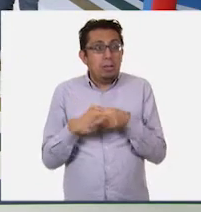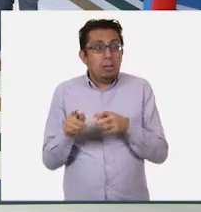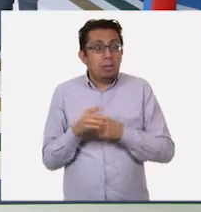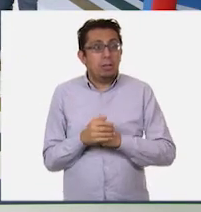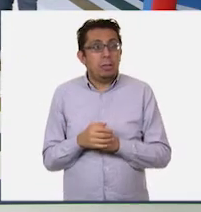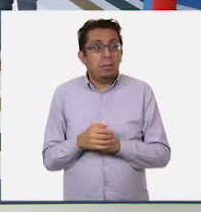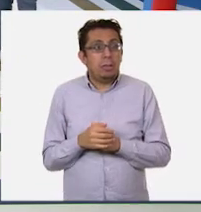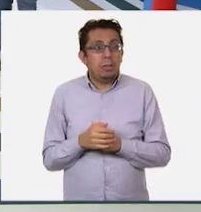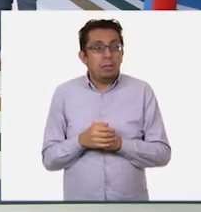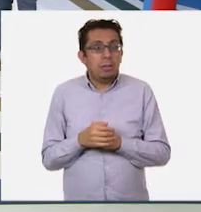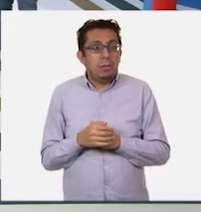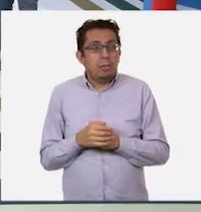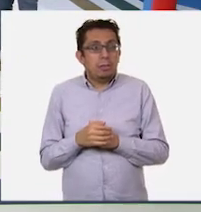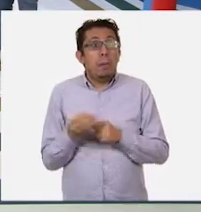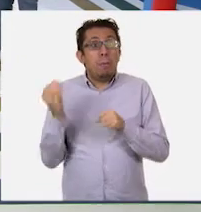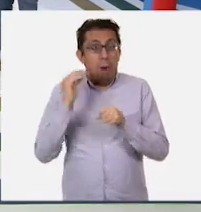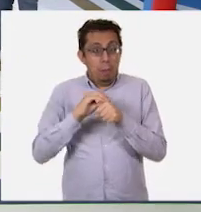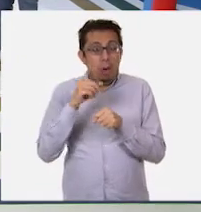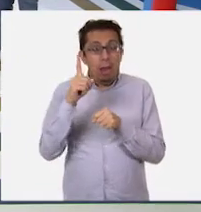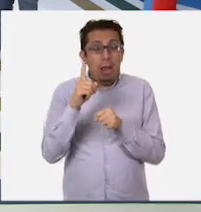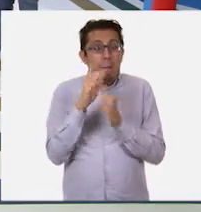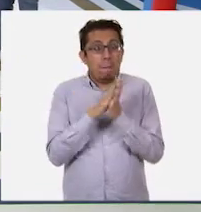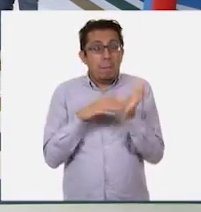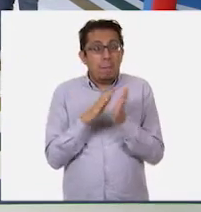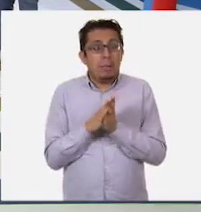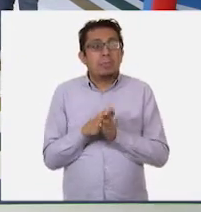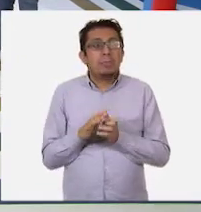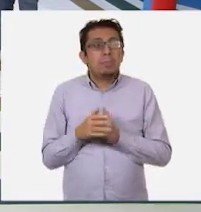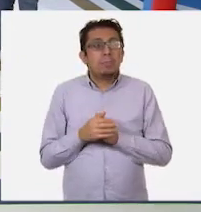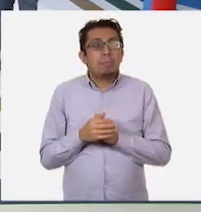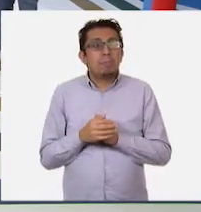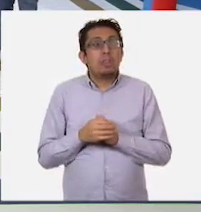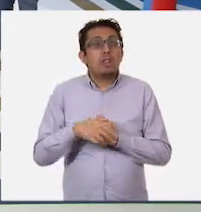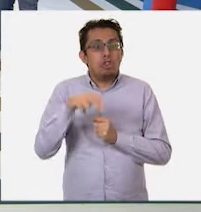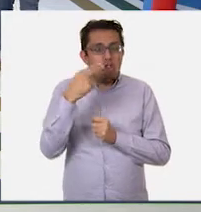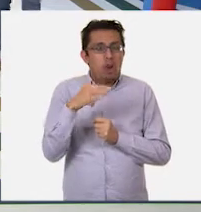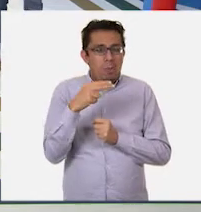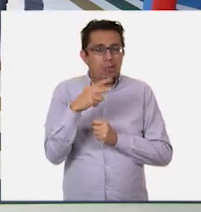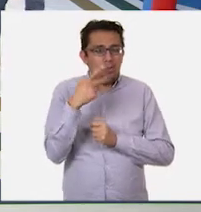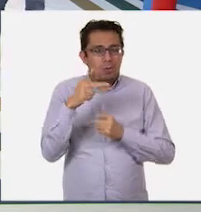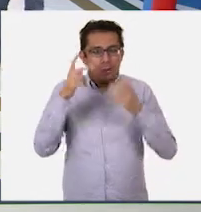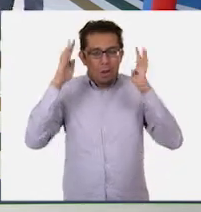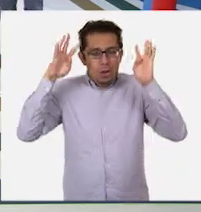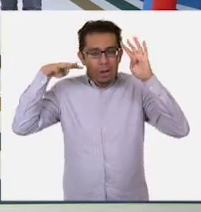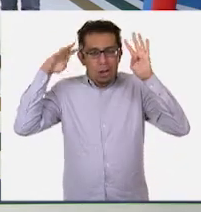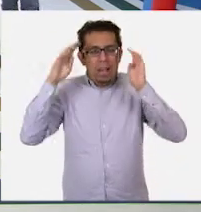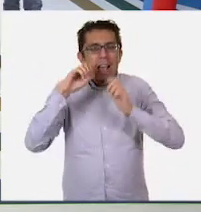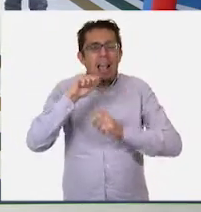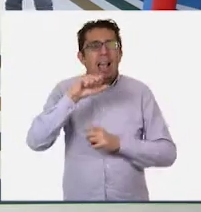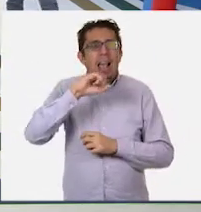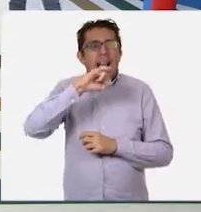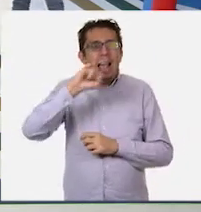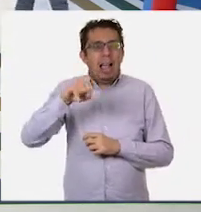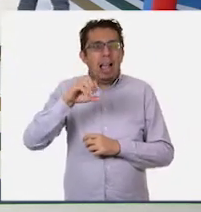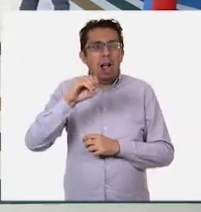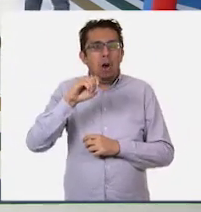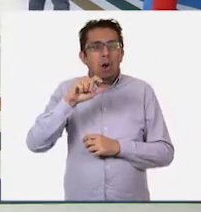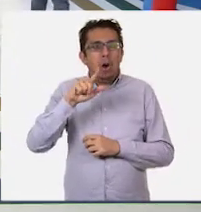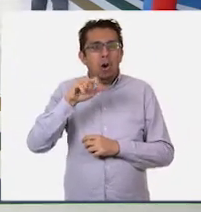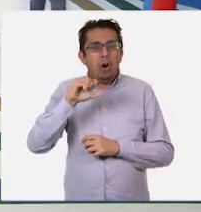en estos papelitos donde tengo la tabla el nombre de Ajolisto. ¡Ah, claro! Que no le hemos puesto y hay que